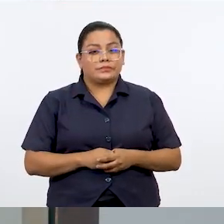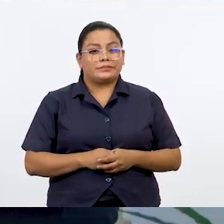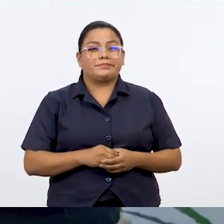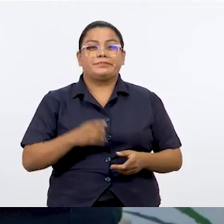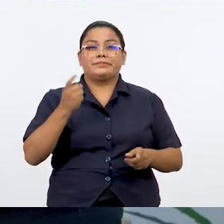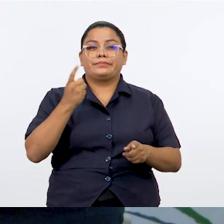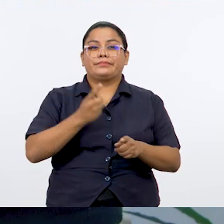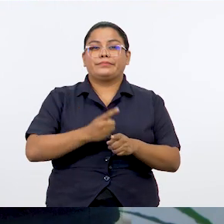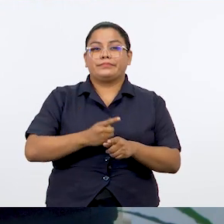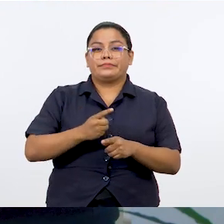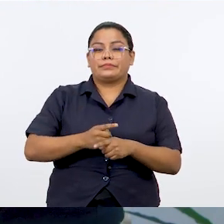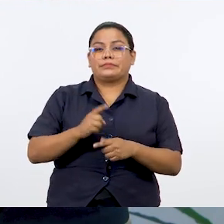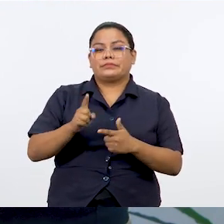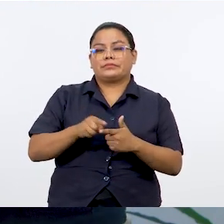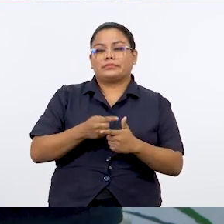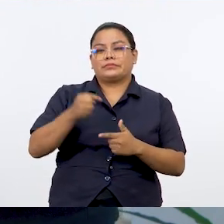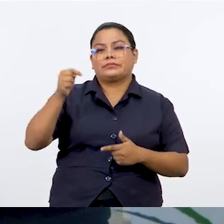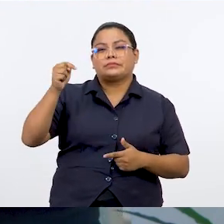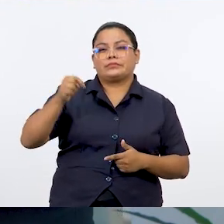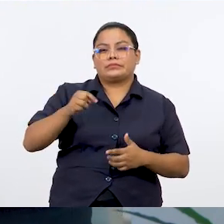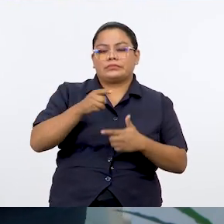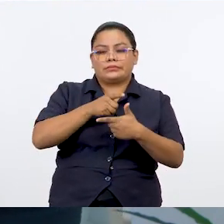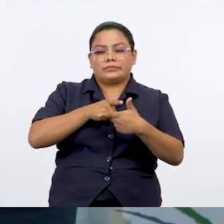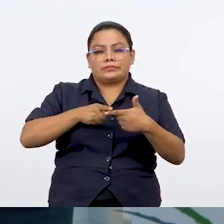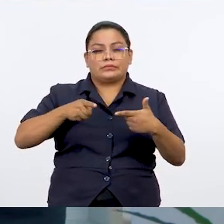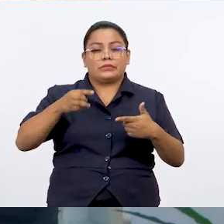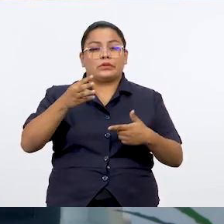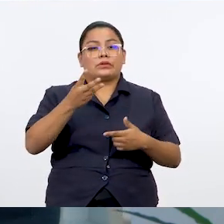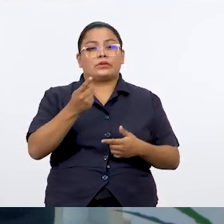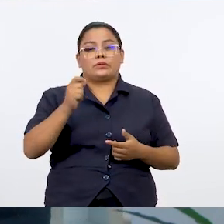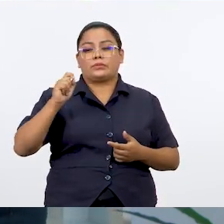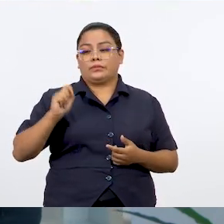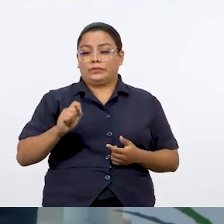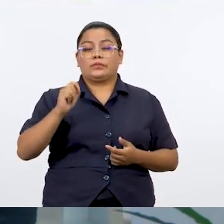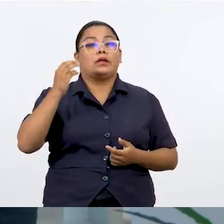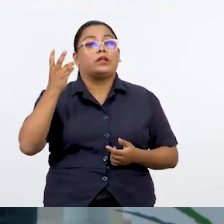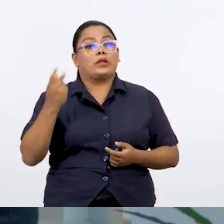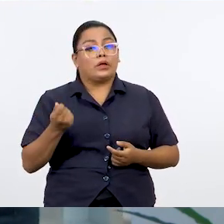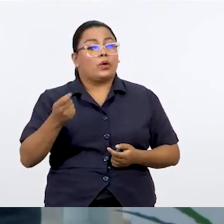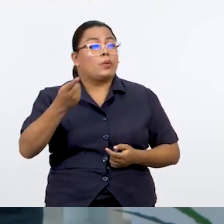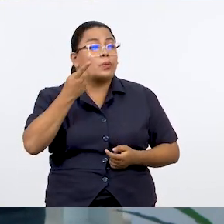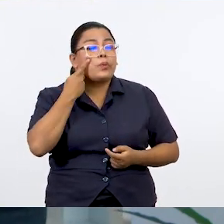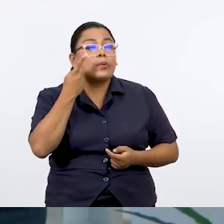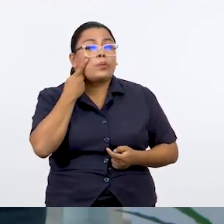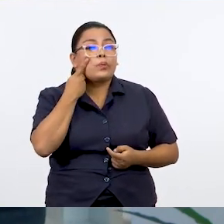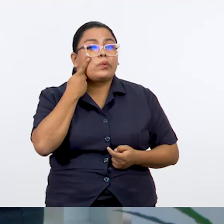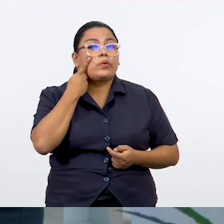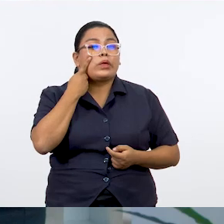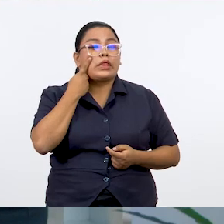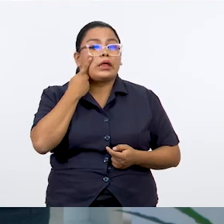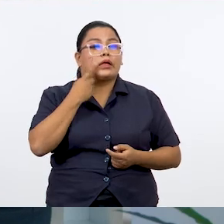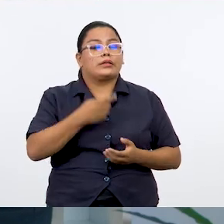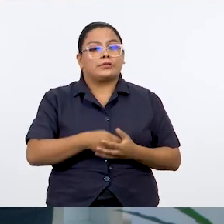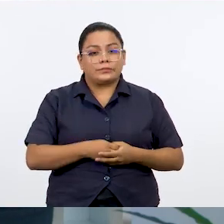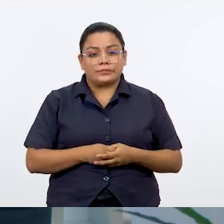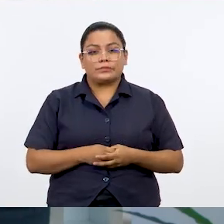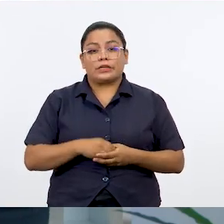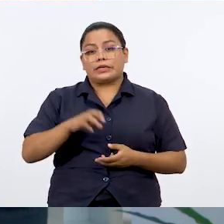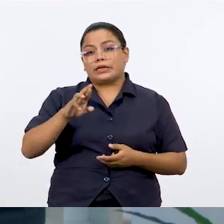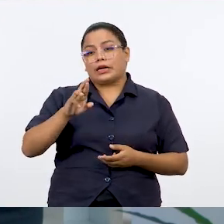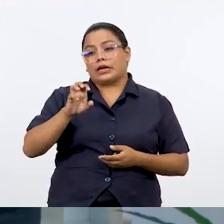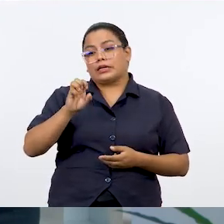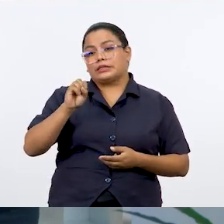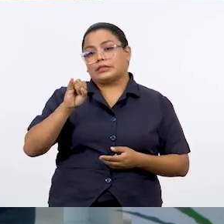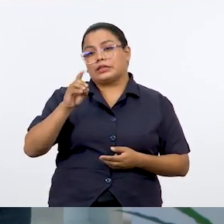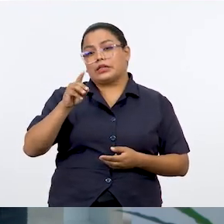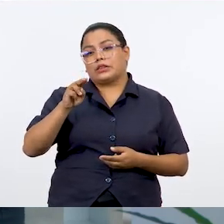Así es, así que en estos casos de divisiones con números decimales es de tener mucho cuidado con el residuo. A veces